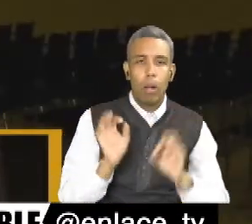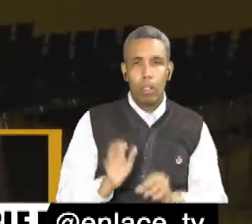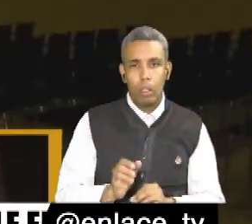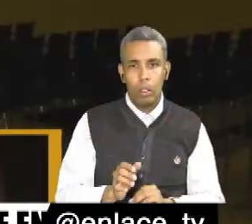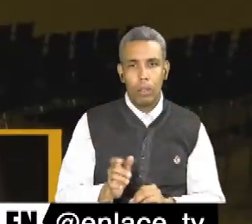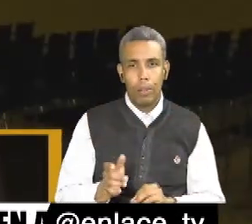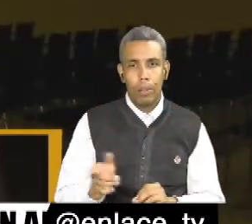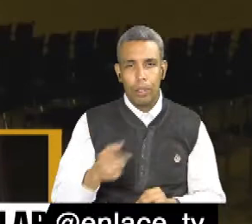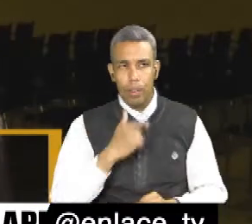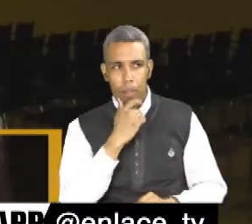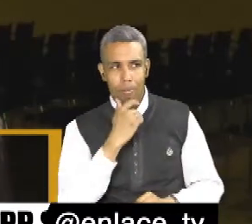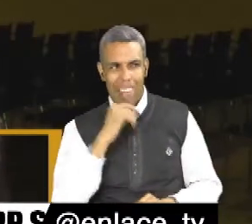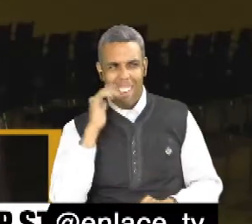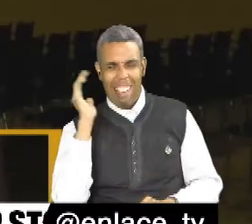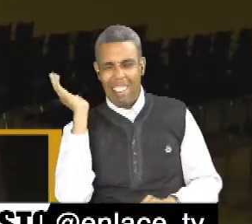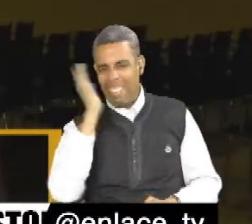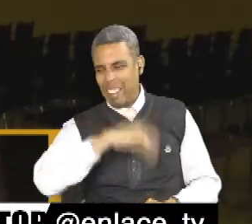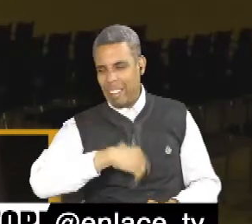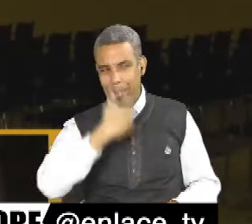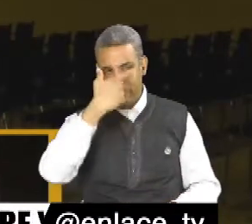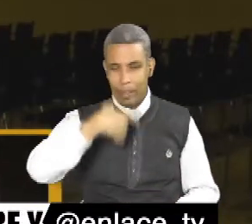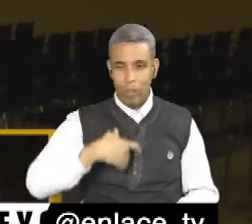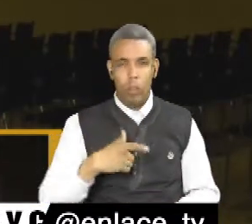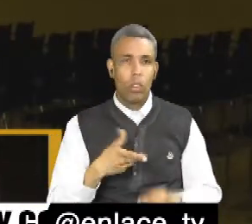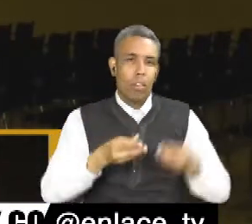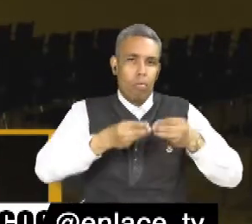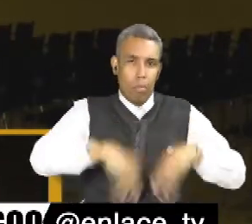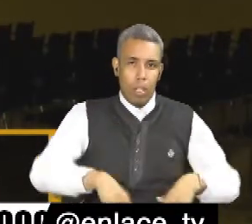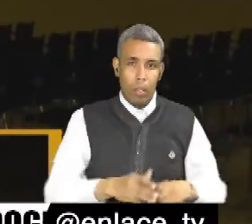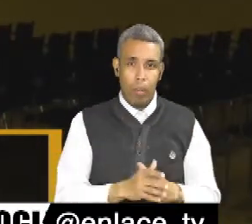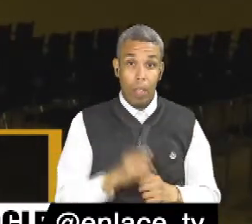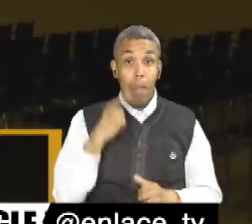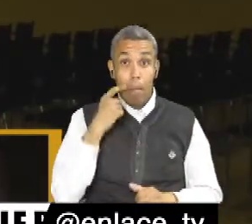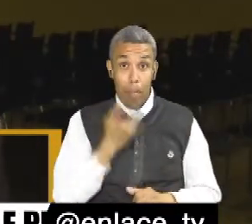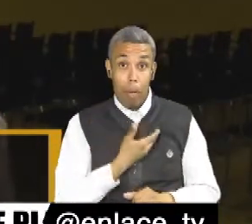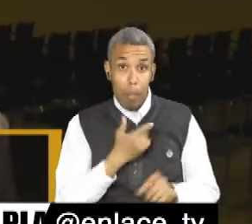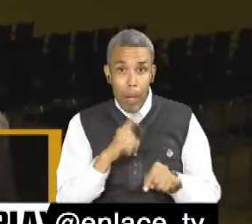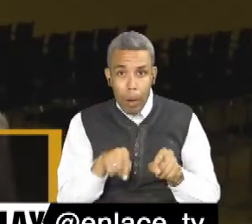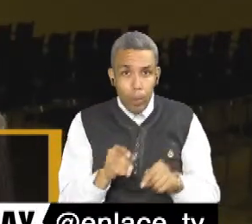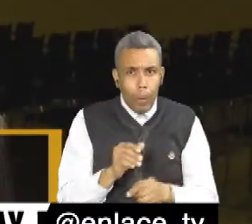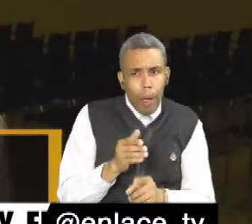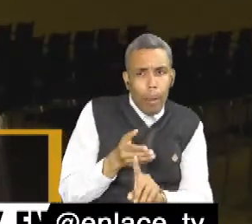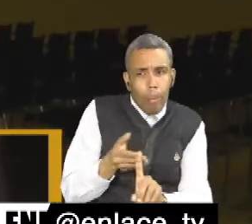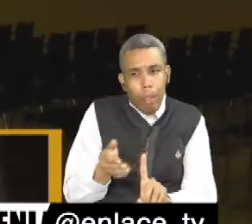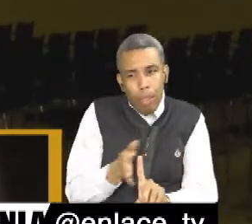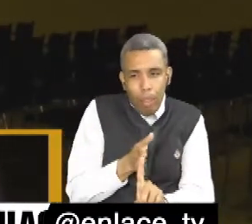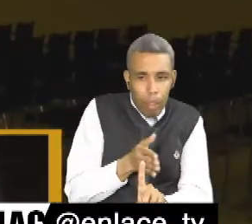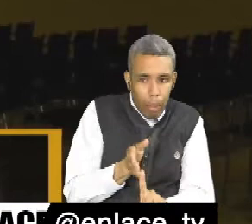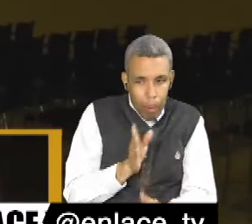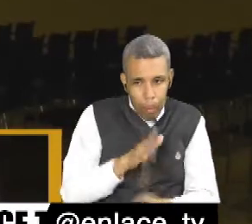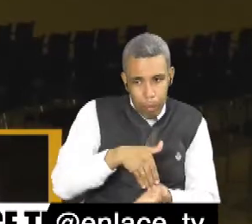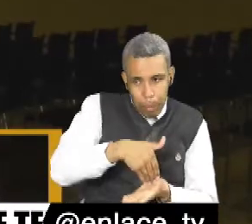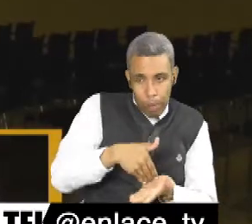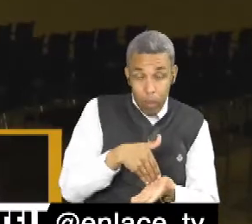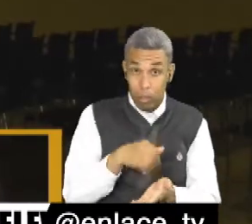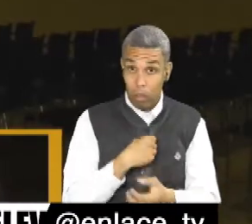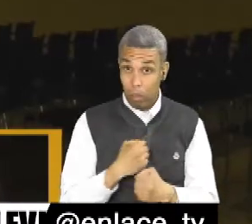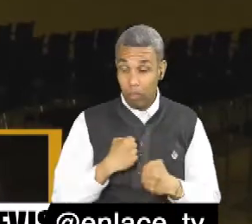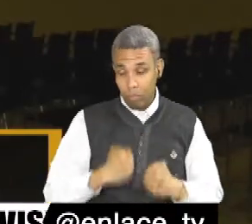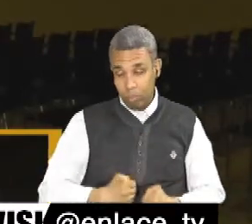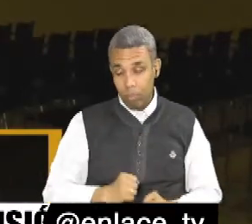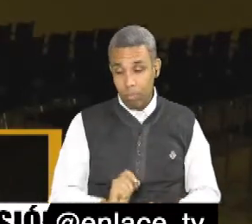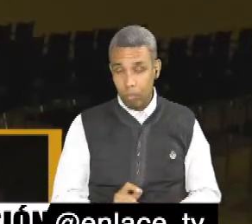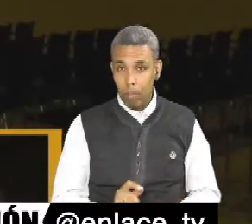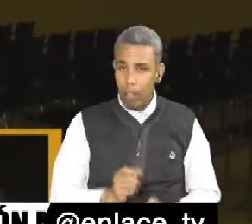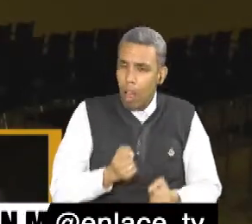padres permisivos, entonces vamos a ver si logramos que haya unos cambios que nos van a hacer bien a todos en la sociedad,